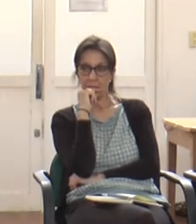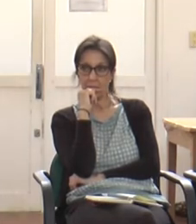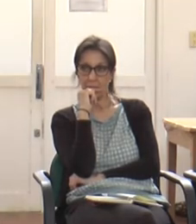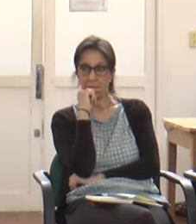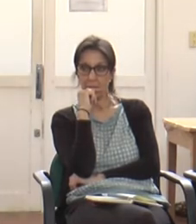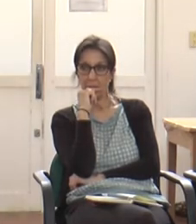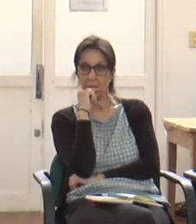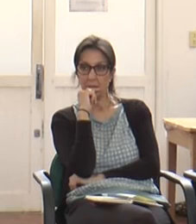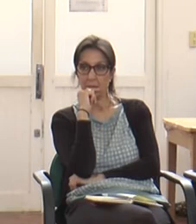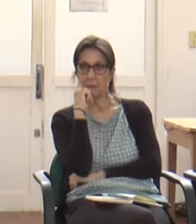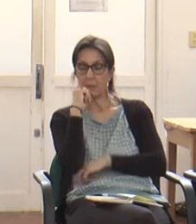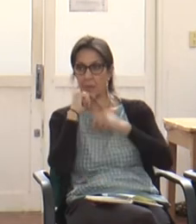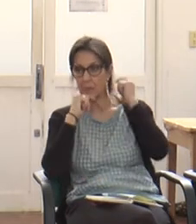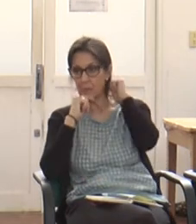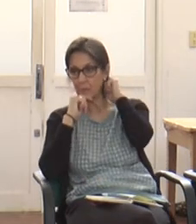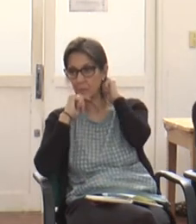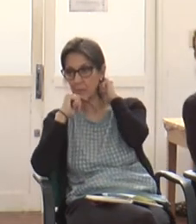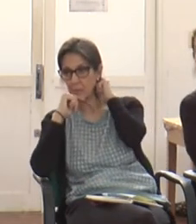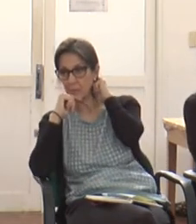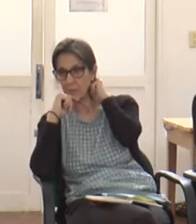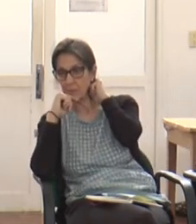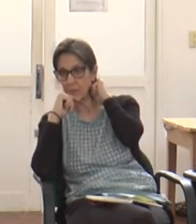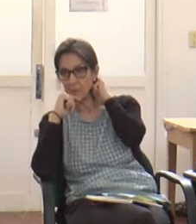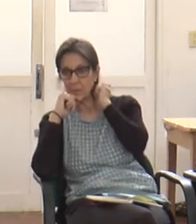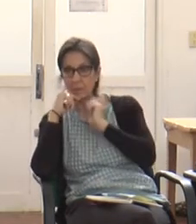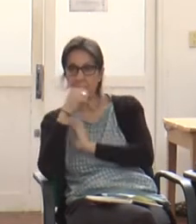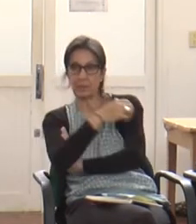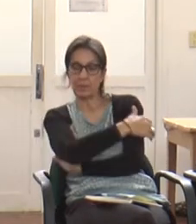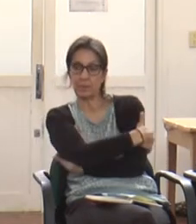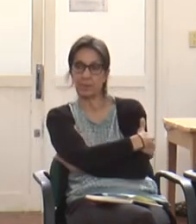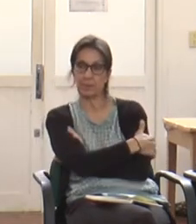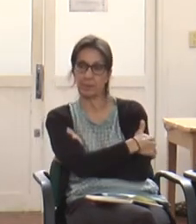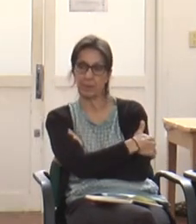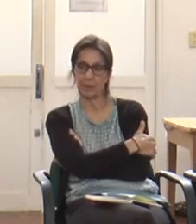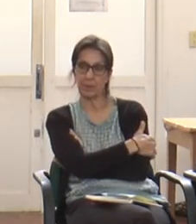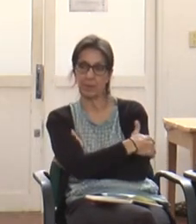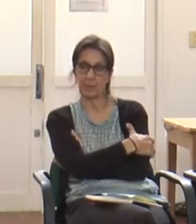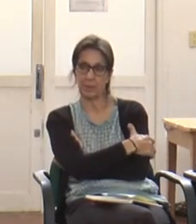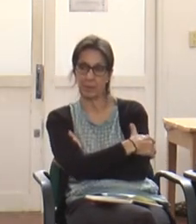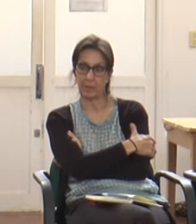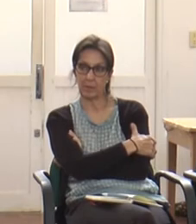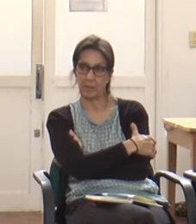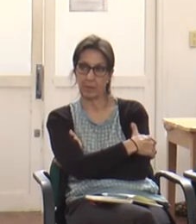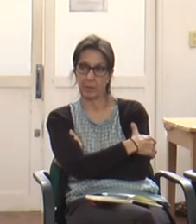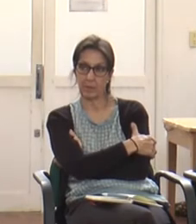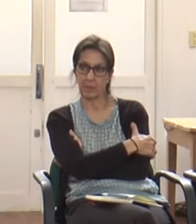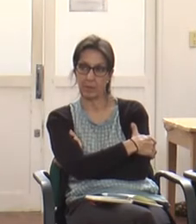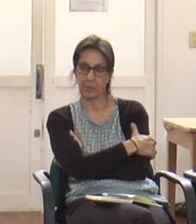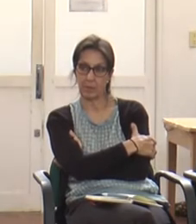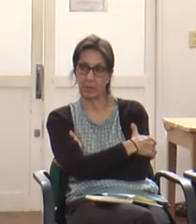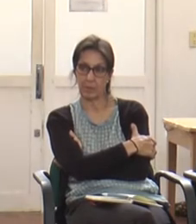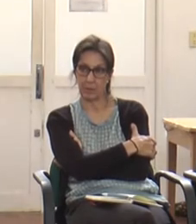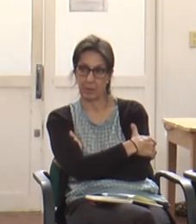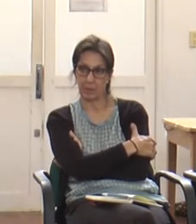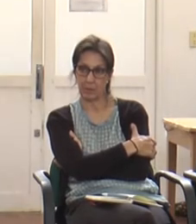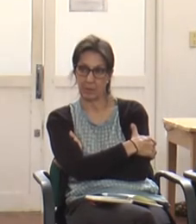en esas tres, hablamos de accesibilidad justamente física, comunicacional y actitudinal, y los ajustes razonables necesarios para acompañar